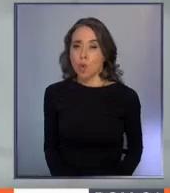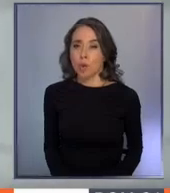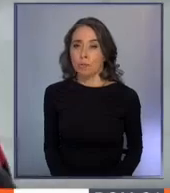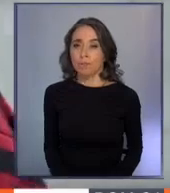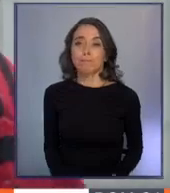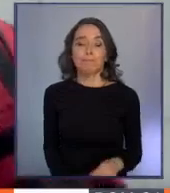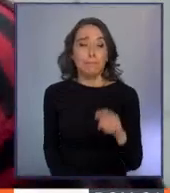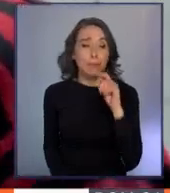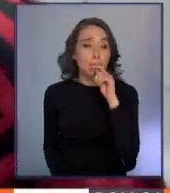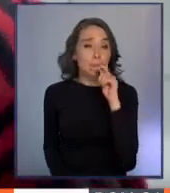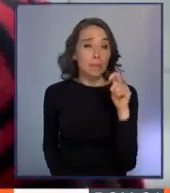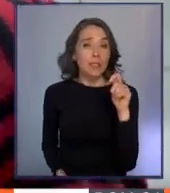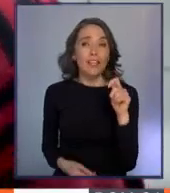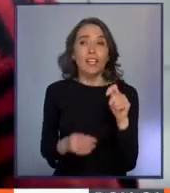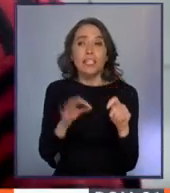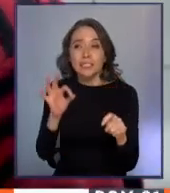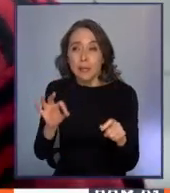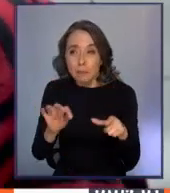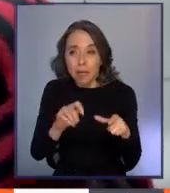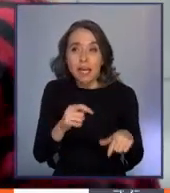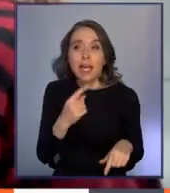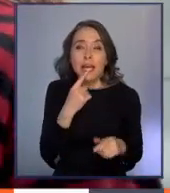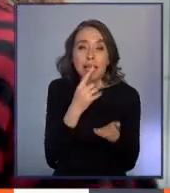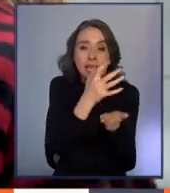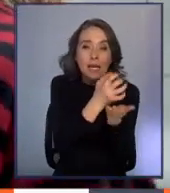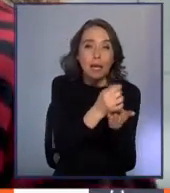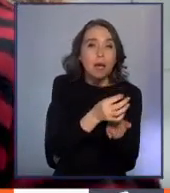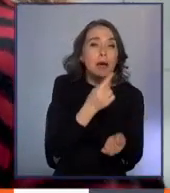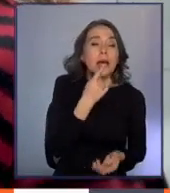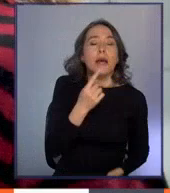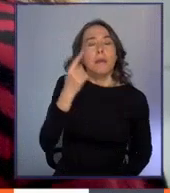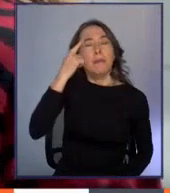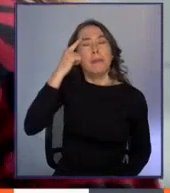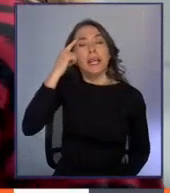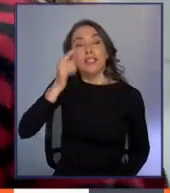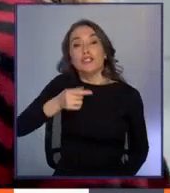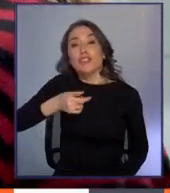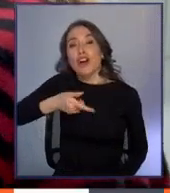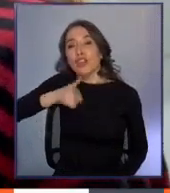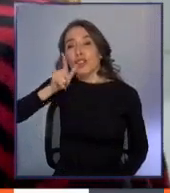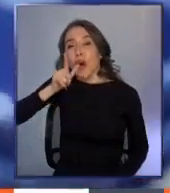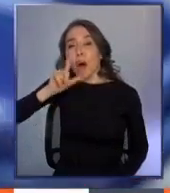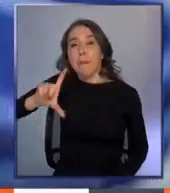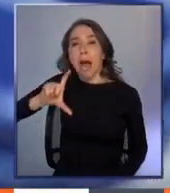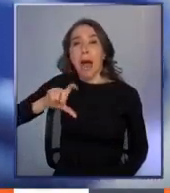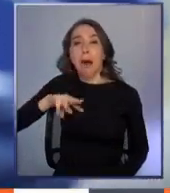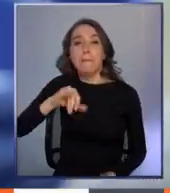¿Sabes qué? Cosa que pruebo así de cítrica, pienso en una michelada. Sabe a michelada.